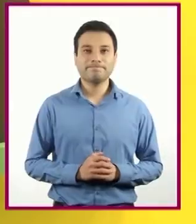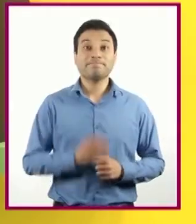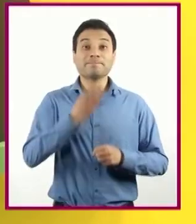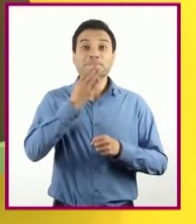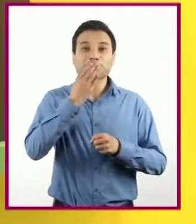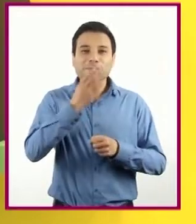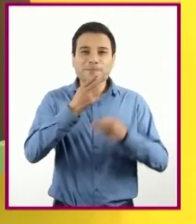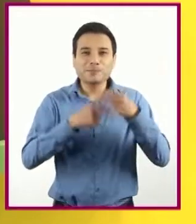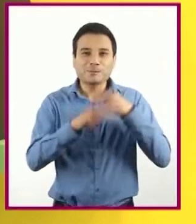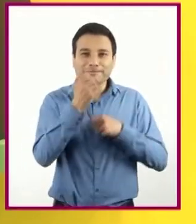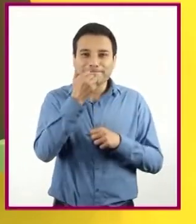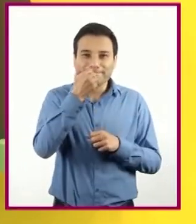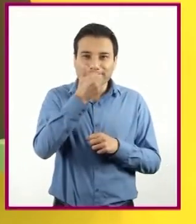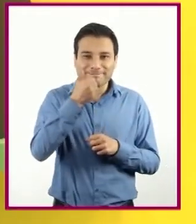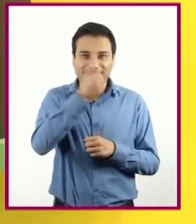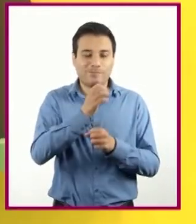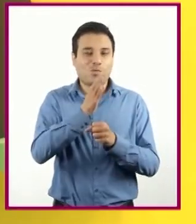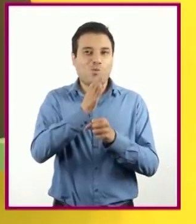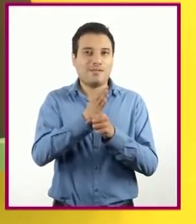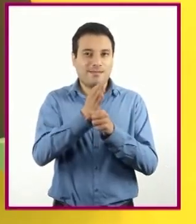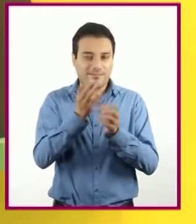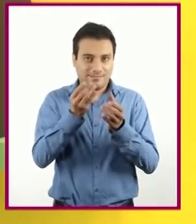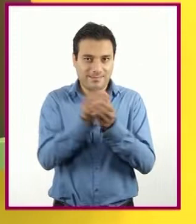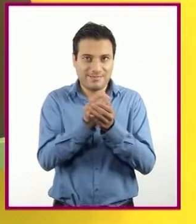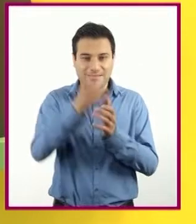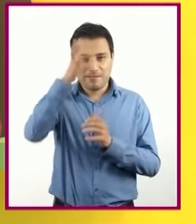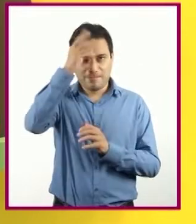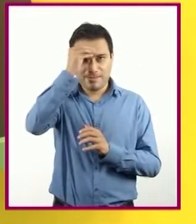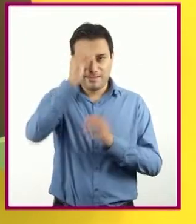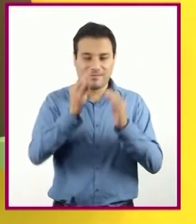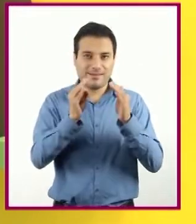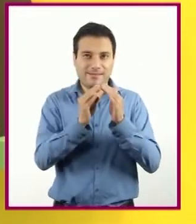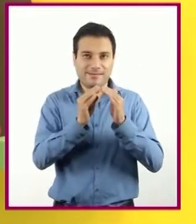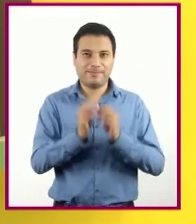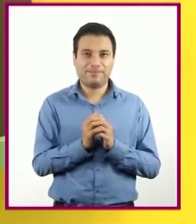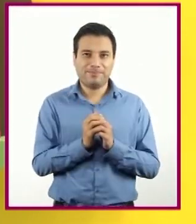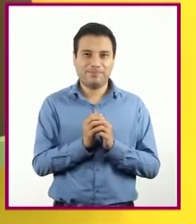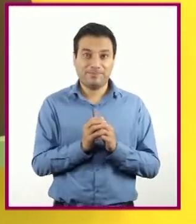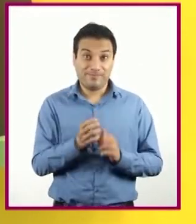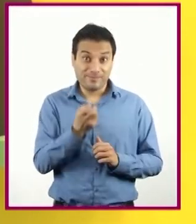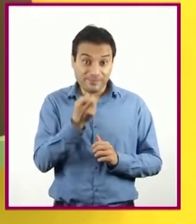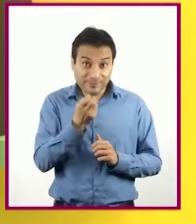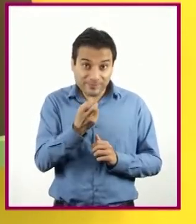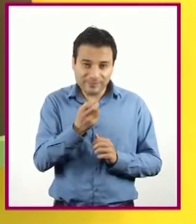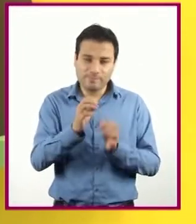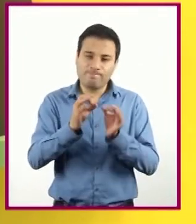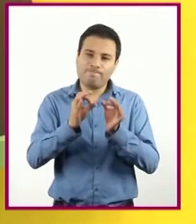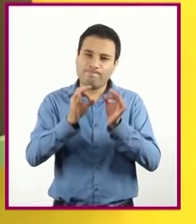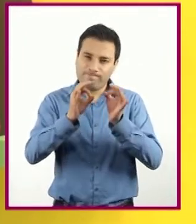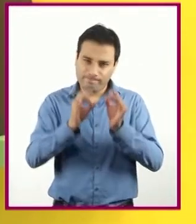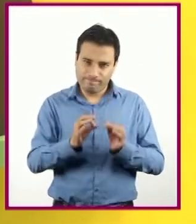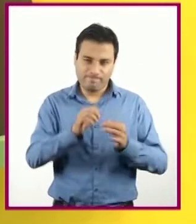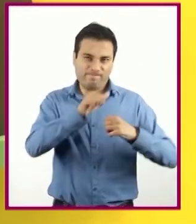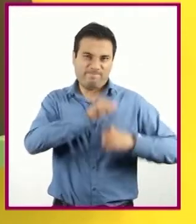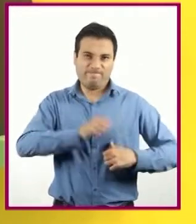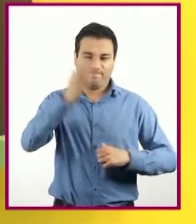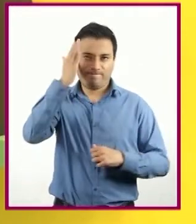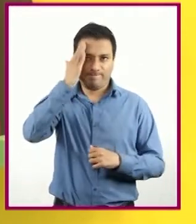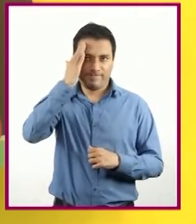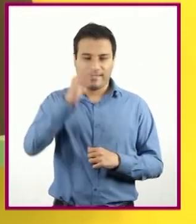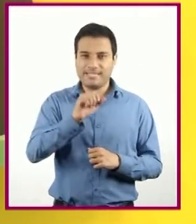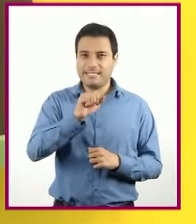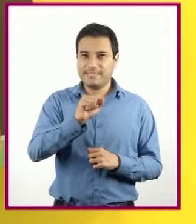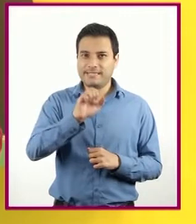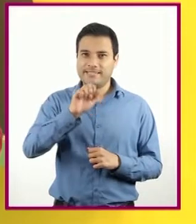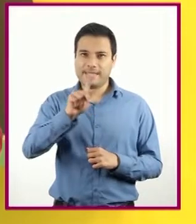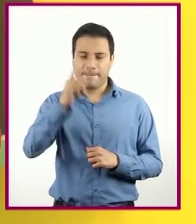Bienvenidas y bienvenidos a una sesión más de Aprende en Casa, la estrategia que la Secretaría de Educación Pública ha diseñado para